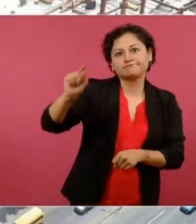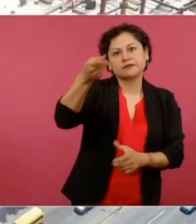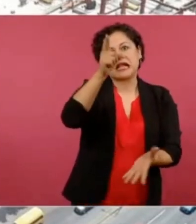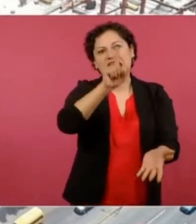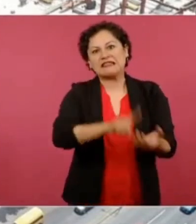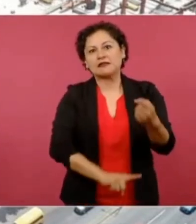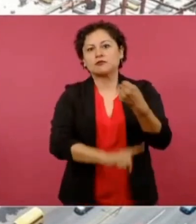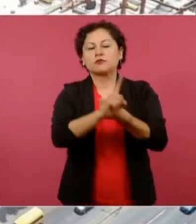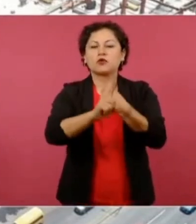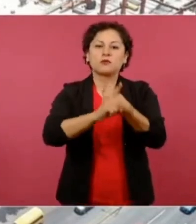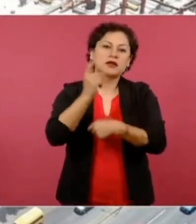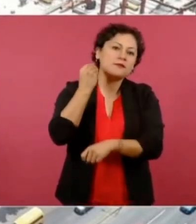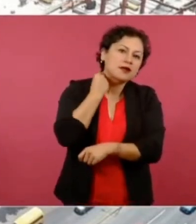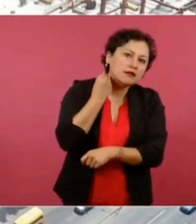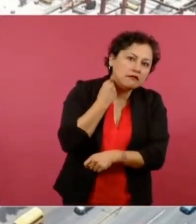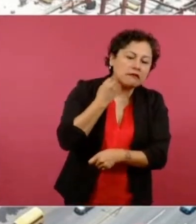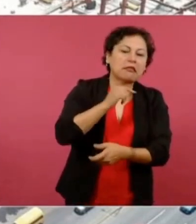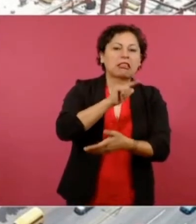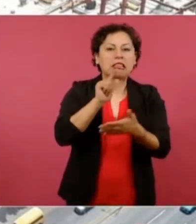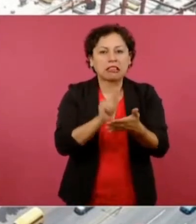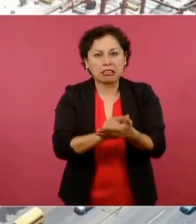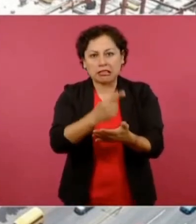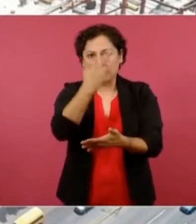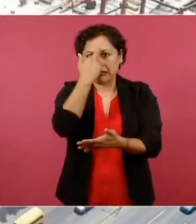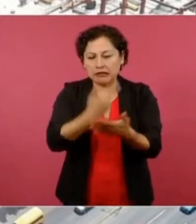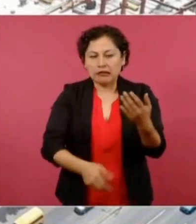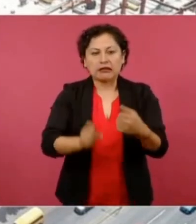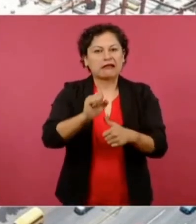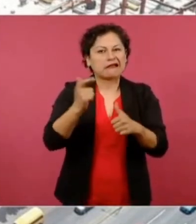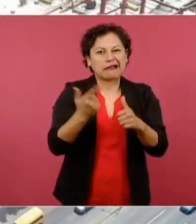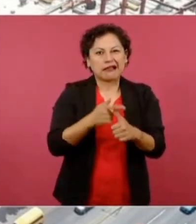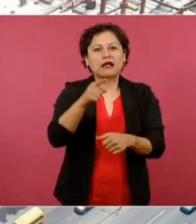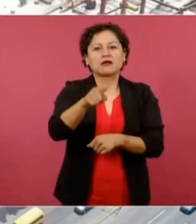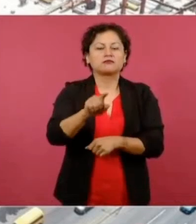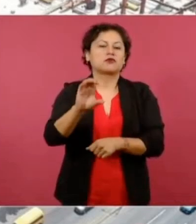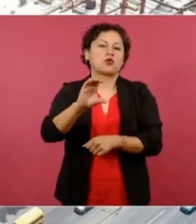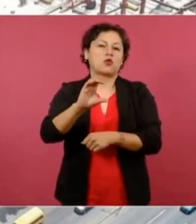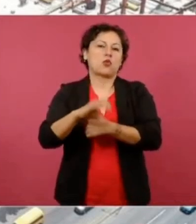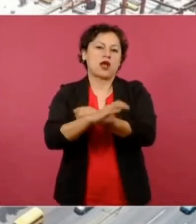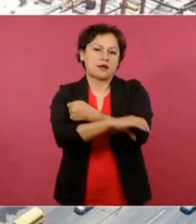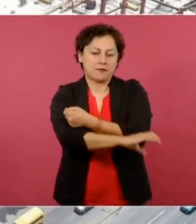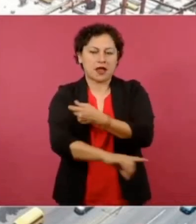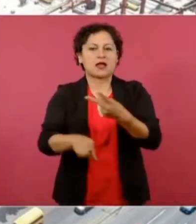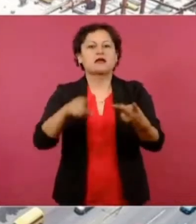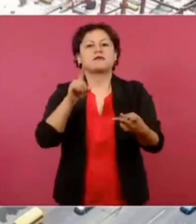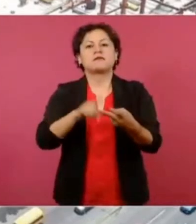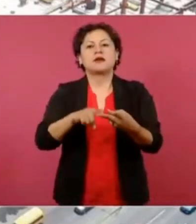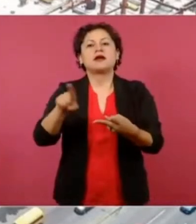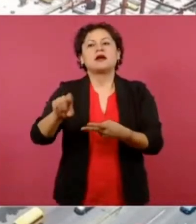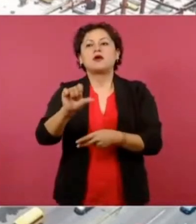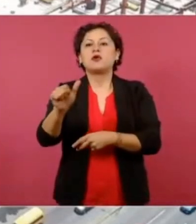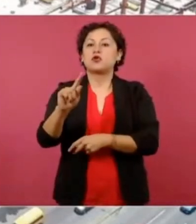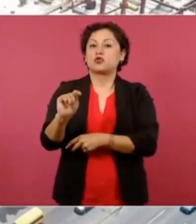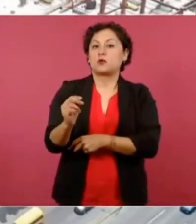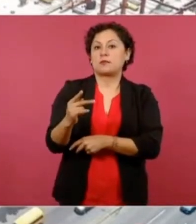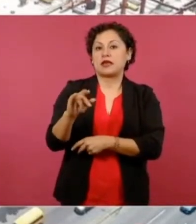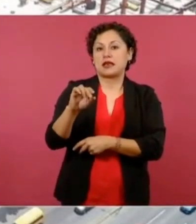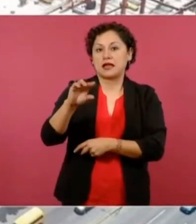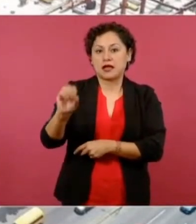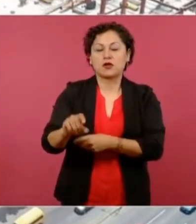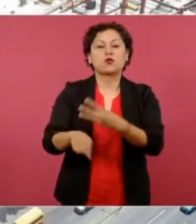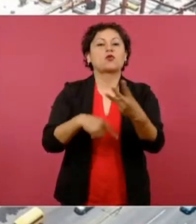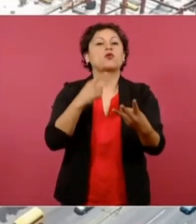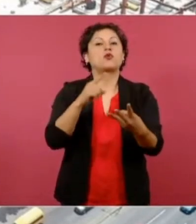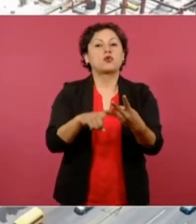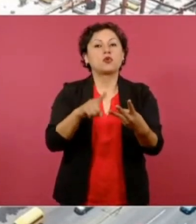el de Coajimalpa, aquí en la ciudad. Se construyó otro hospital ligero en Tláhuac por parte del Seguro Social, el Hospital General de Topilejo, y estamos trabajando en